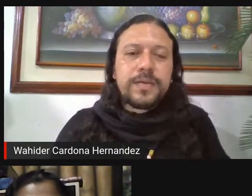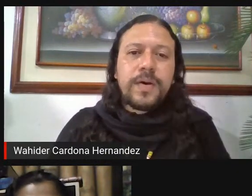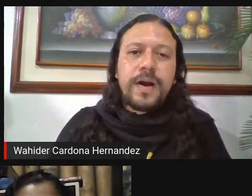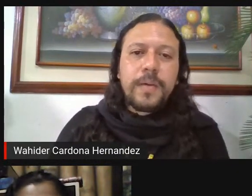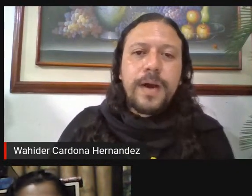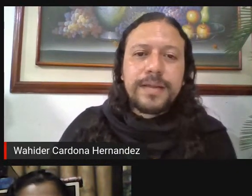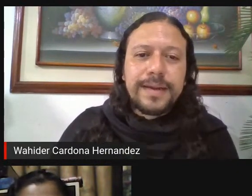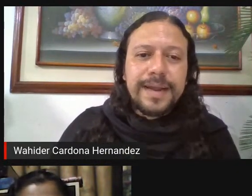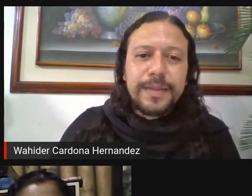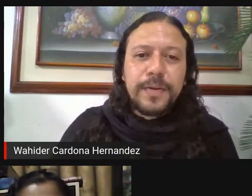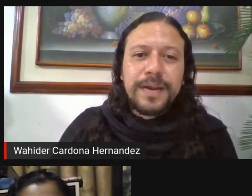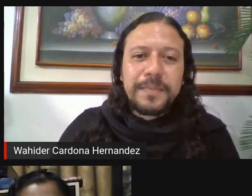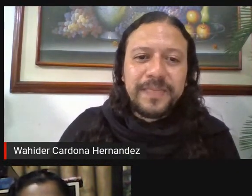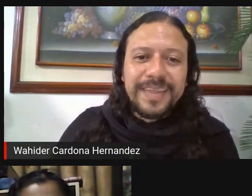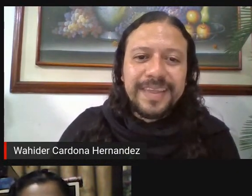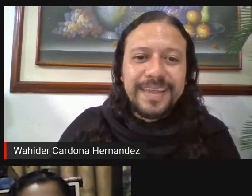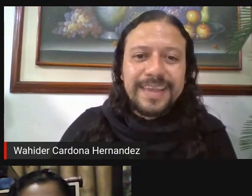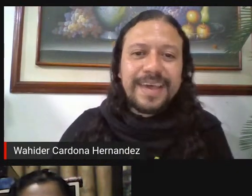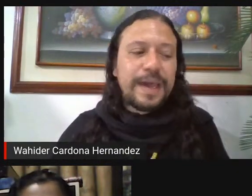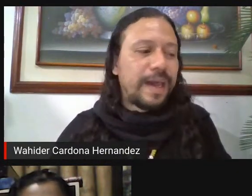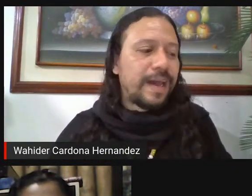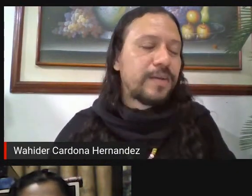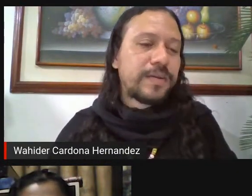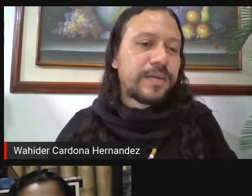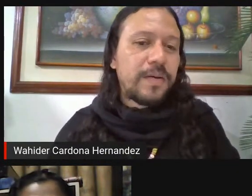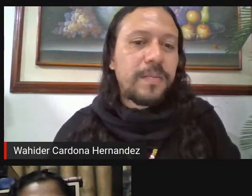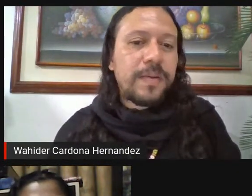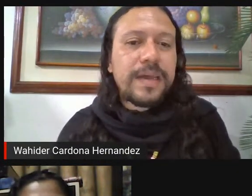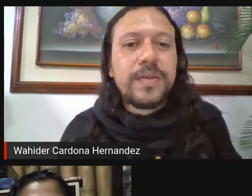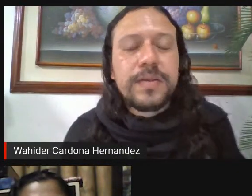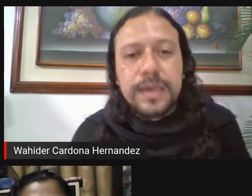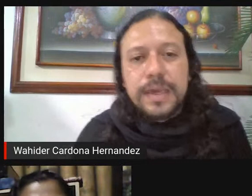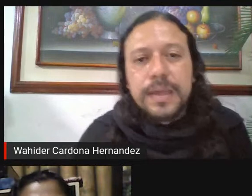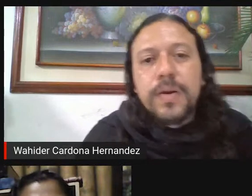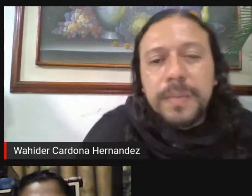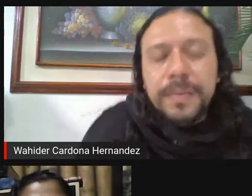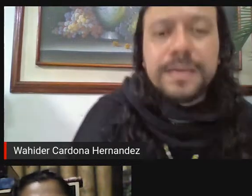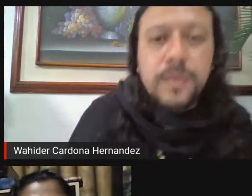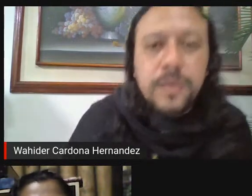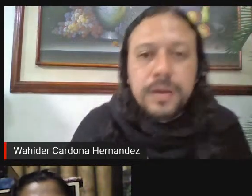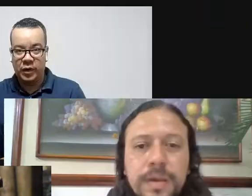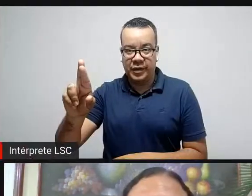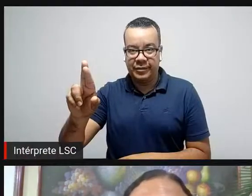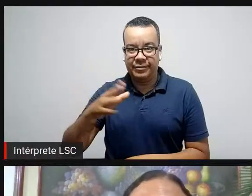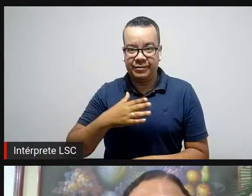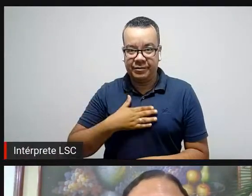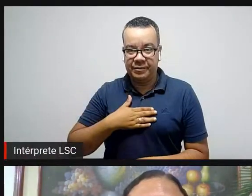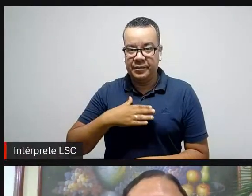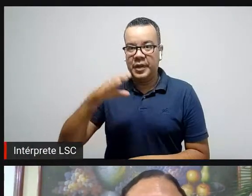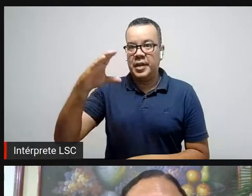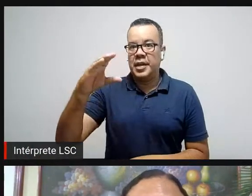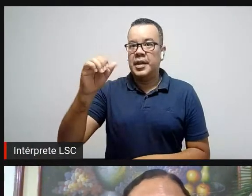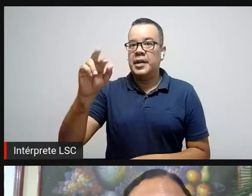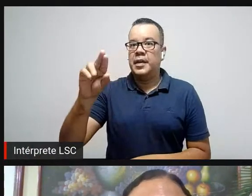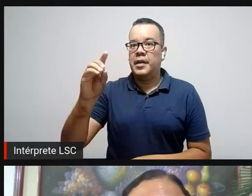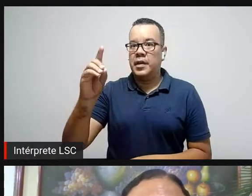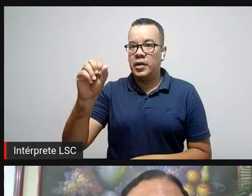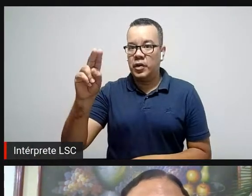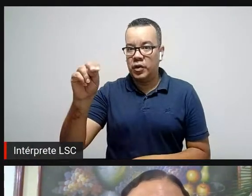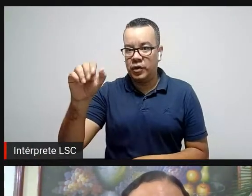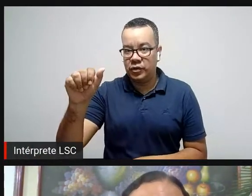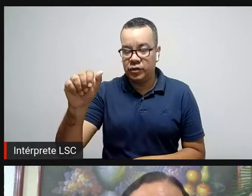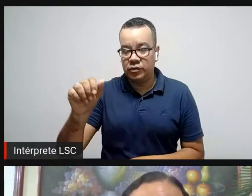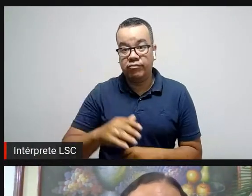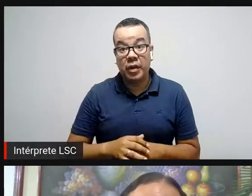El espacio a Wider Cardona, que los está acompañando desde aquí, ¿no? Me parece muy... muy importante los trabajos que